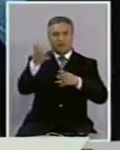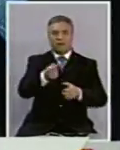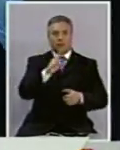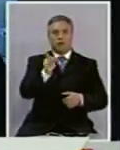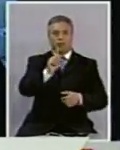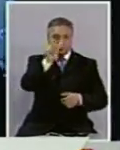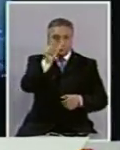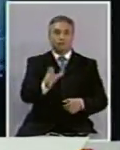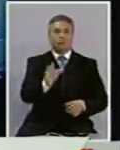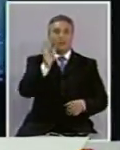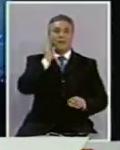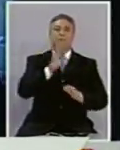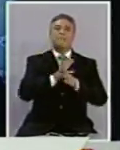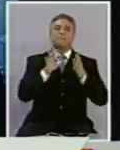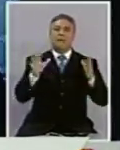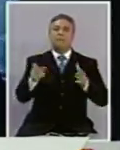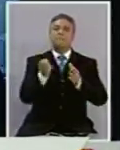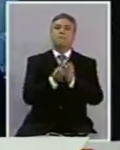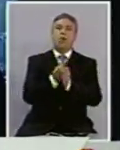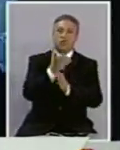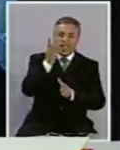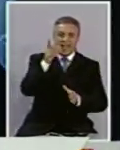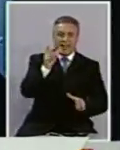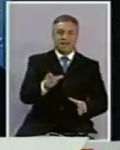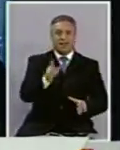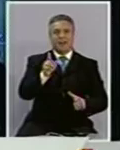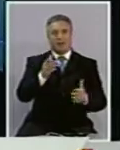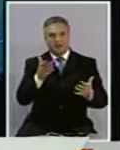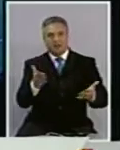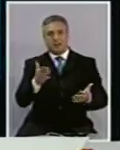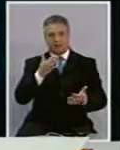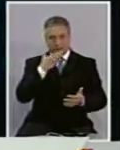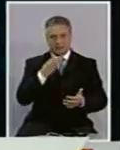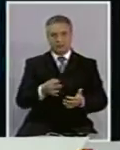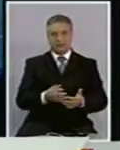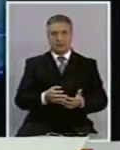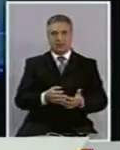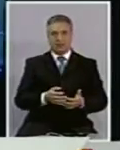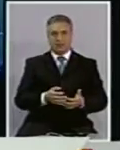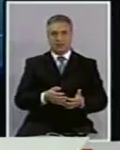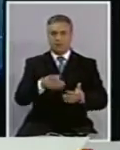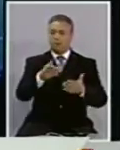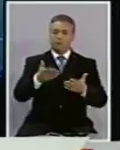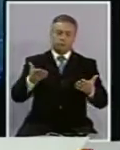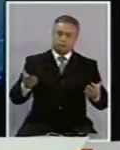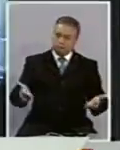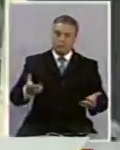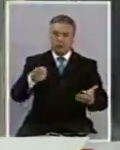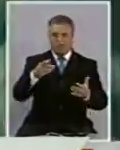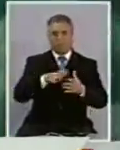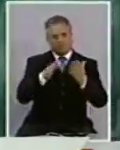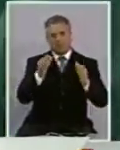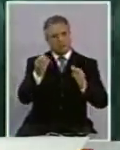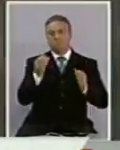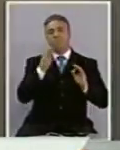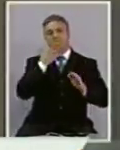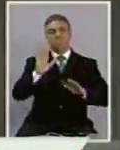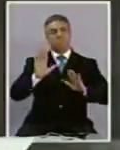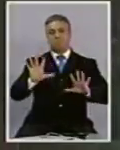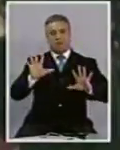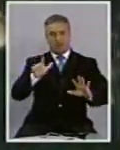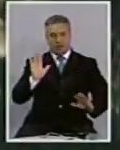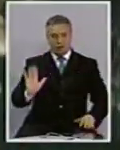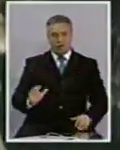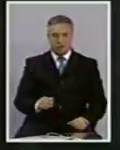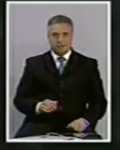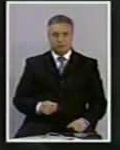más moderna, sí, en el fondo, no esa cosa así como no. Y no sé, no, más chora. Hombre de Acero es